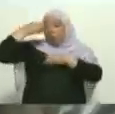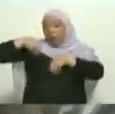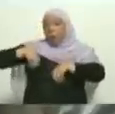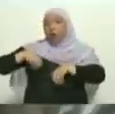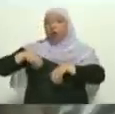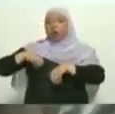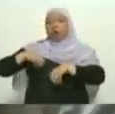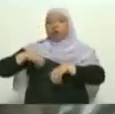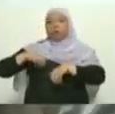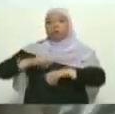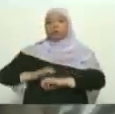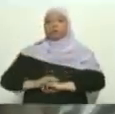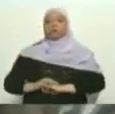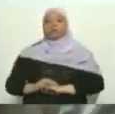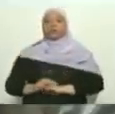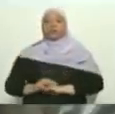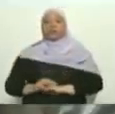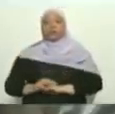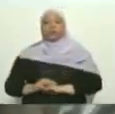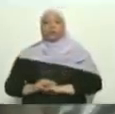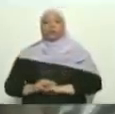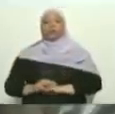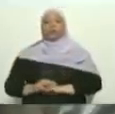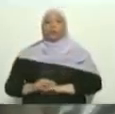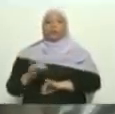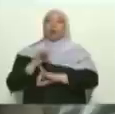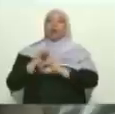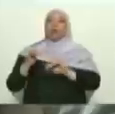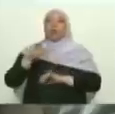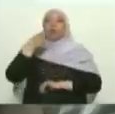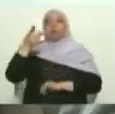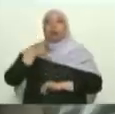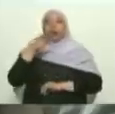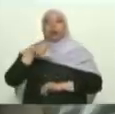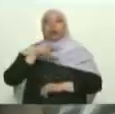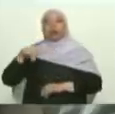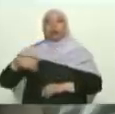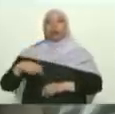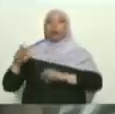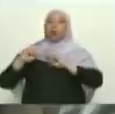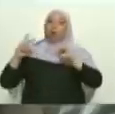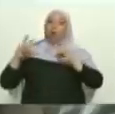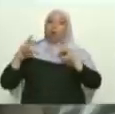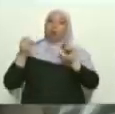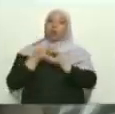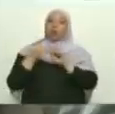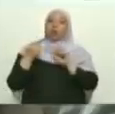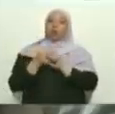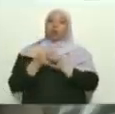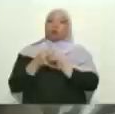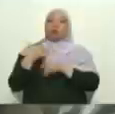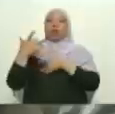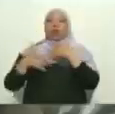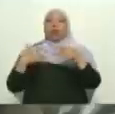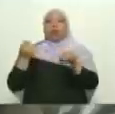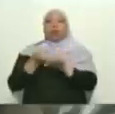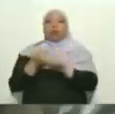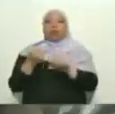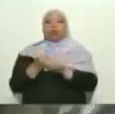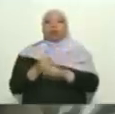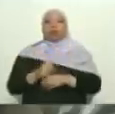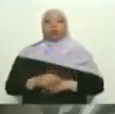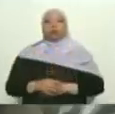eso, al final en política, con P mayúscula, este tipo de acciones tienen un